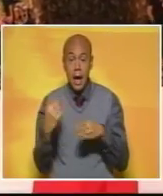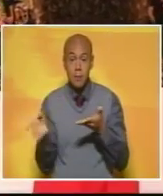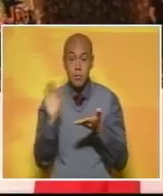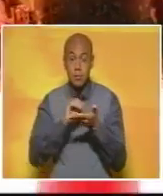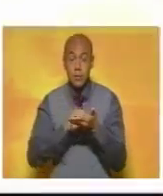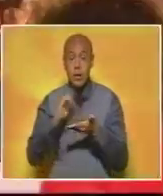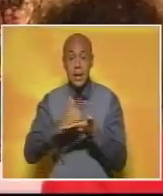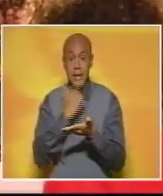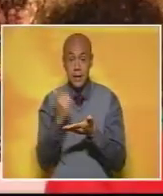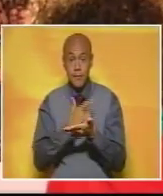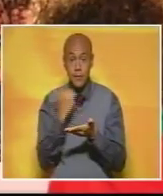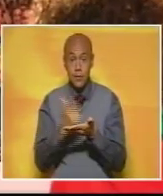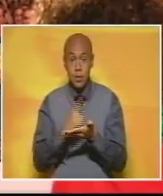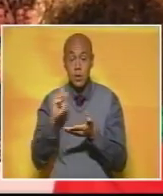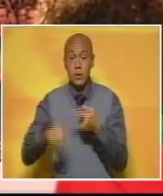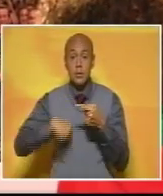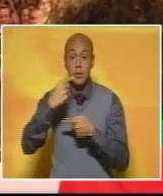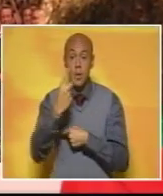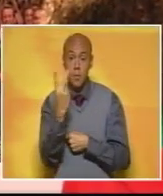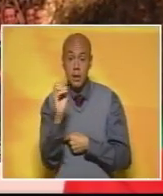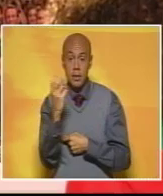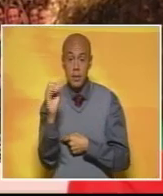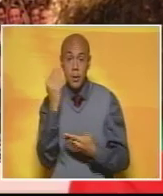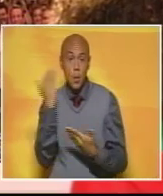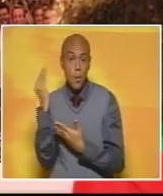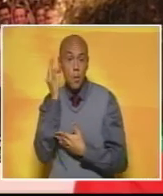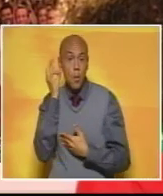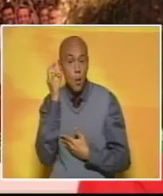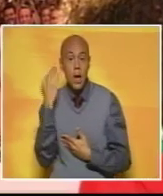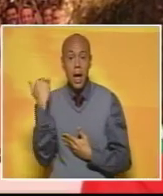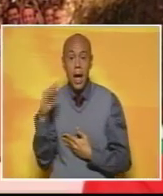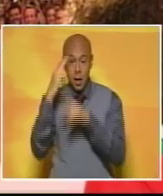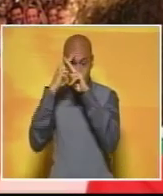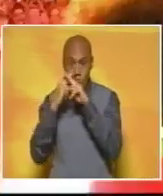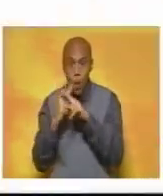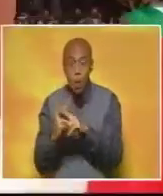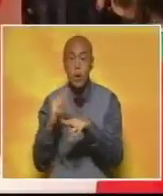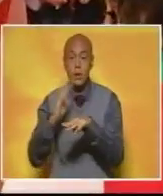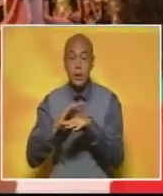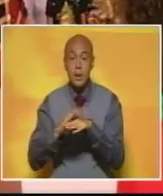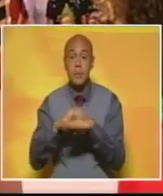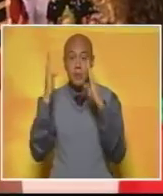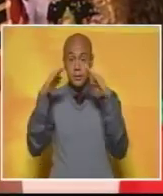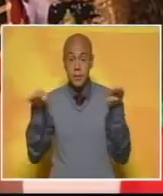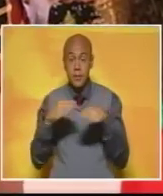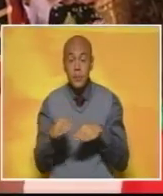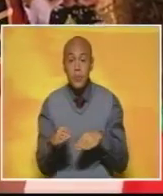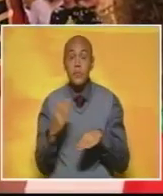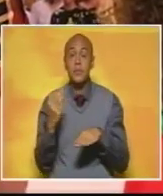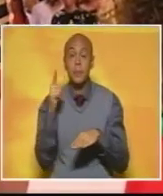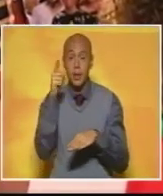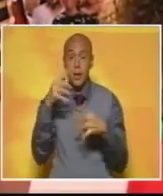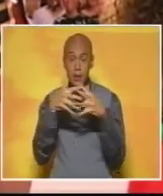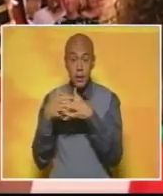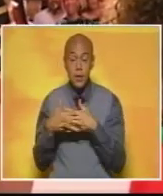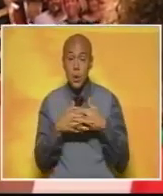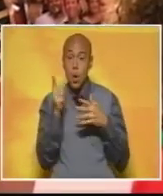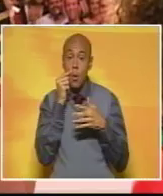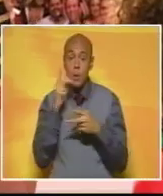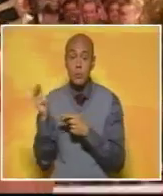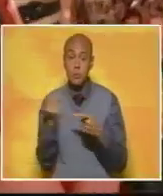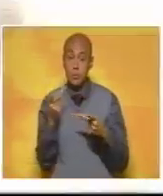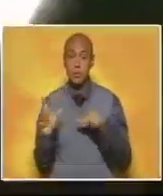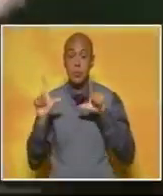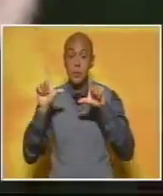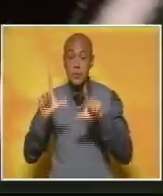publicará la organización Guinness en el año 2020 y Mariah recibió los honores en su show navideño en Las Vegas, donde invitó al responsable de entregar los